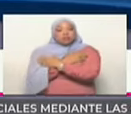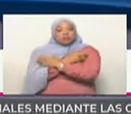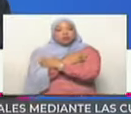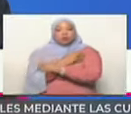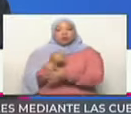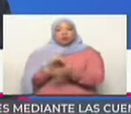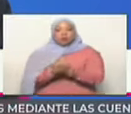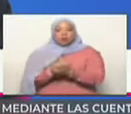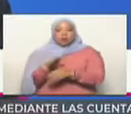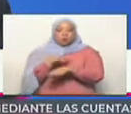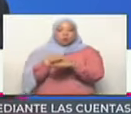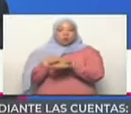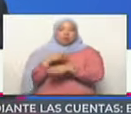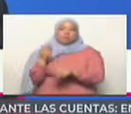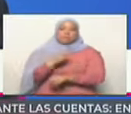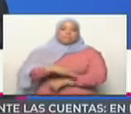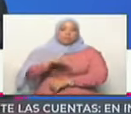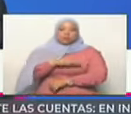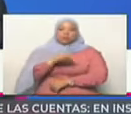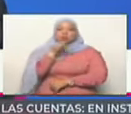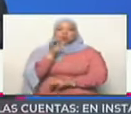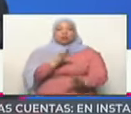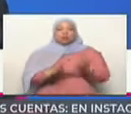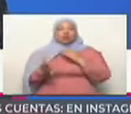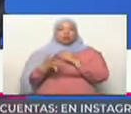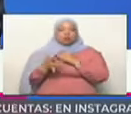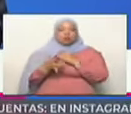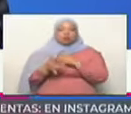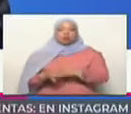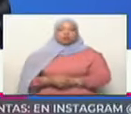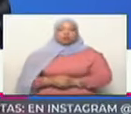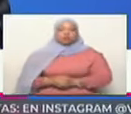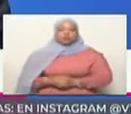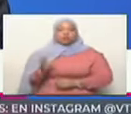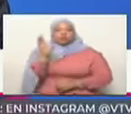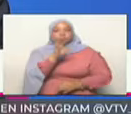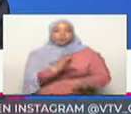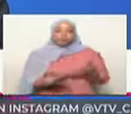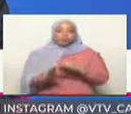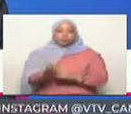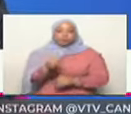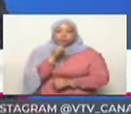nuestra ministra, a la gran misión Ciencia y Tecnología, a los científicos, a las